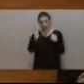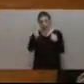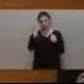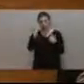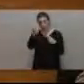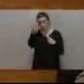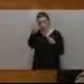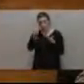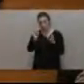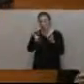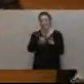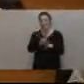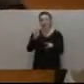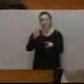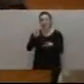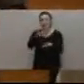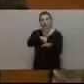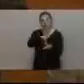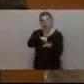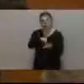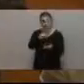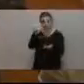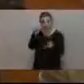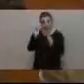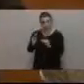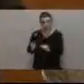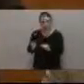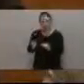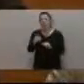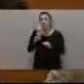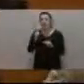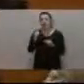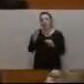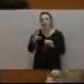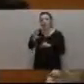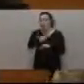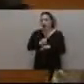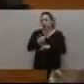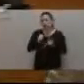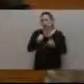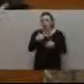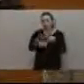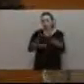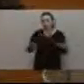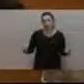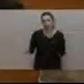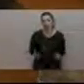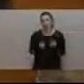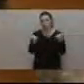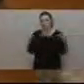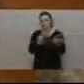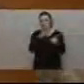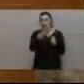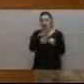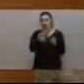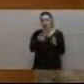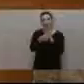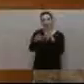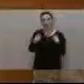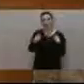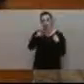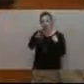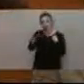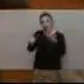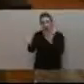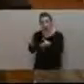de sensibilización central nos obliga a poner en marcha actuaciones con el fin de favorecer la calidad de vida de este colectivo de